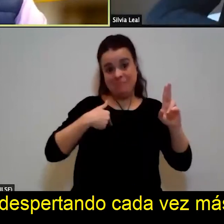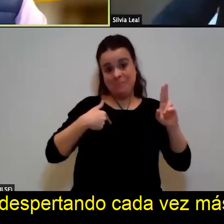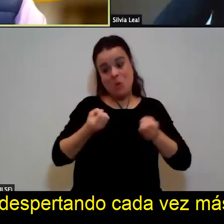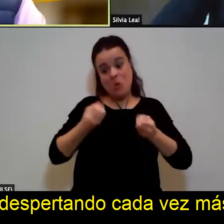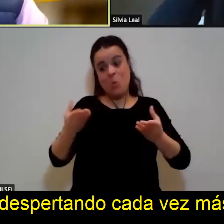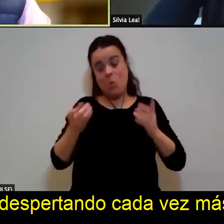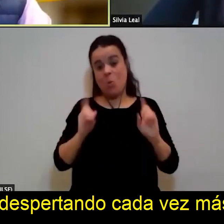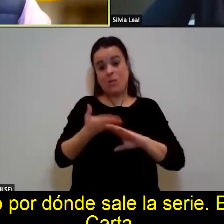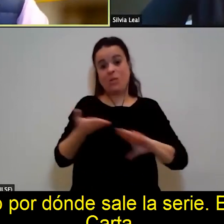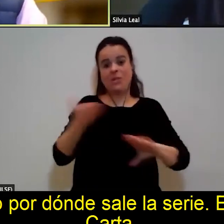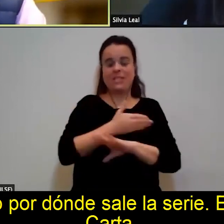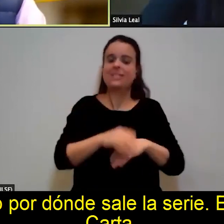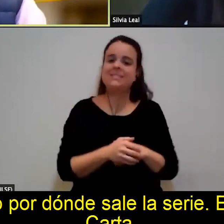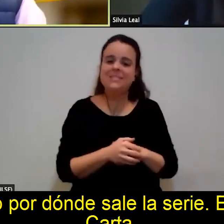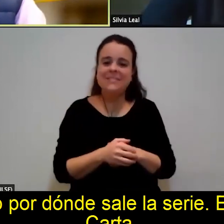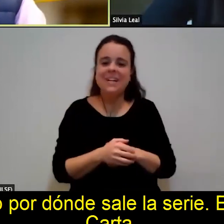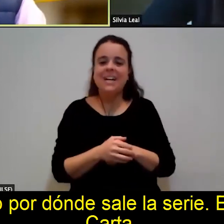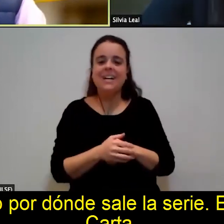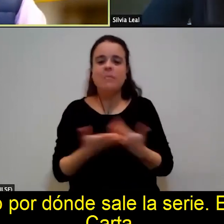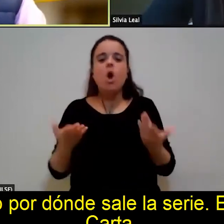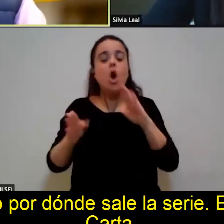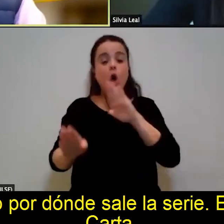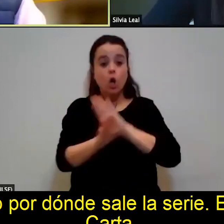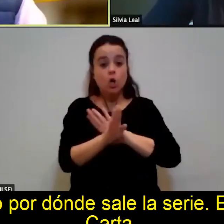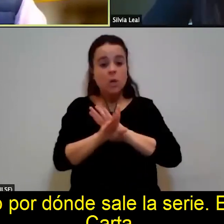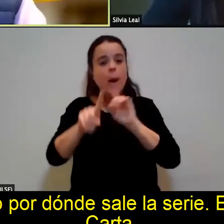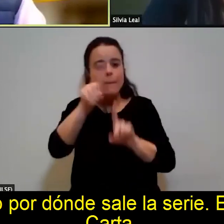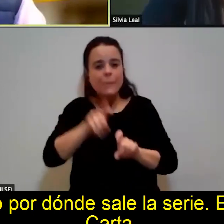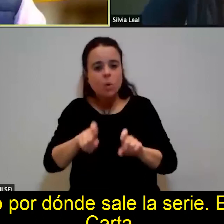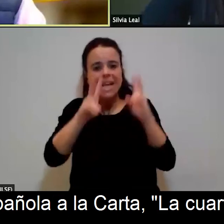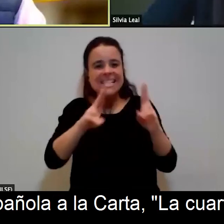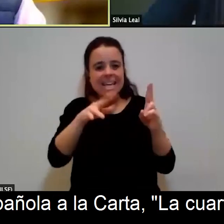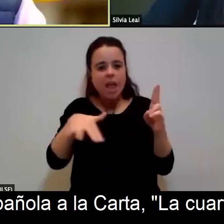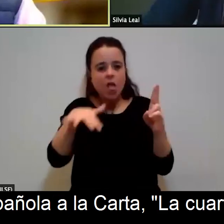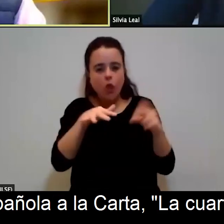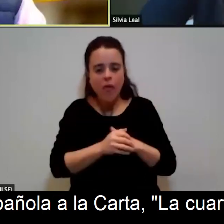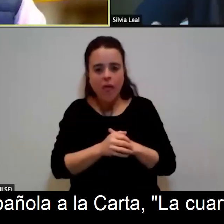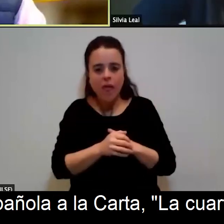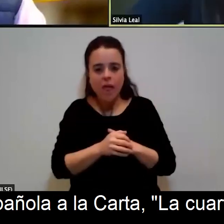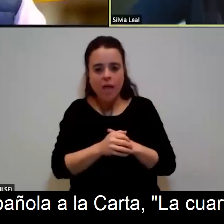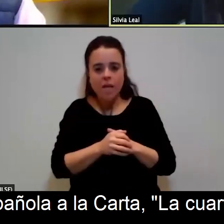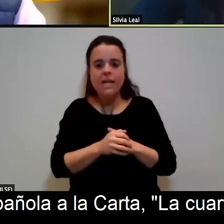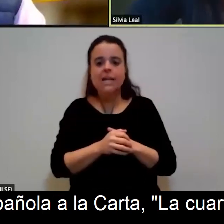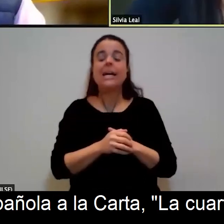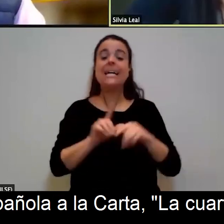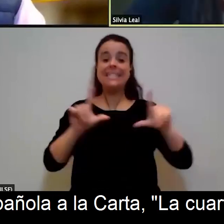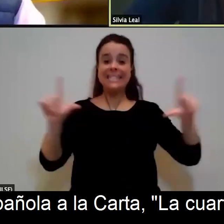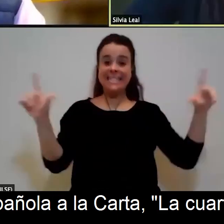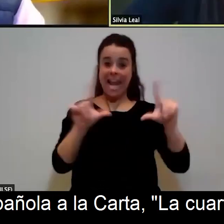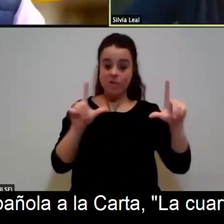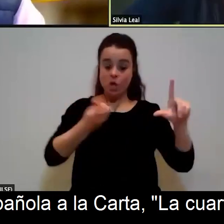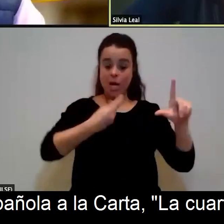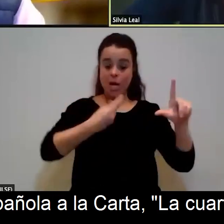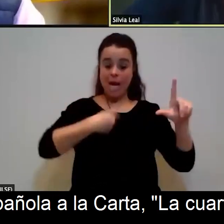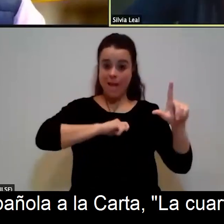interés, porque ya siguen preguntando por dónde sale la serie, que lo he vuelto a ver. Es en televisión a la carta. La Televisión cuarta. española a la carta, efectivamente,